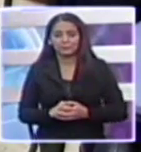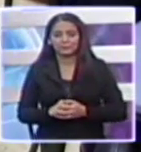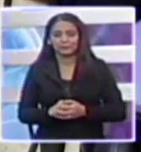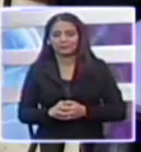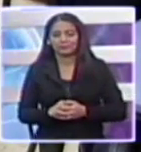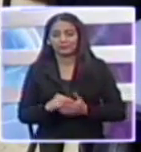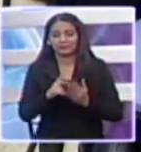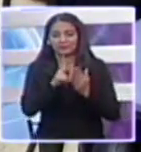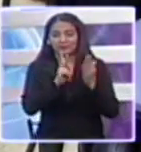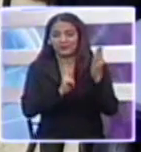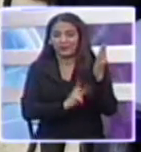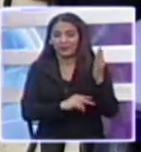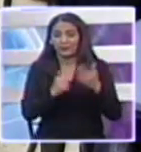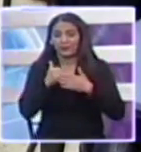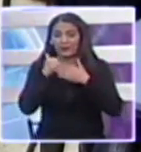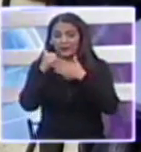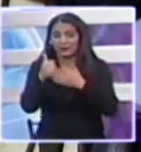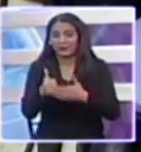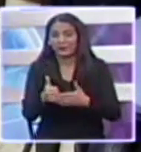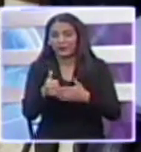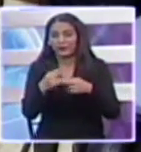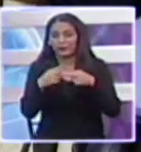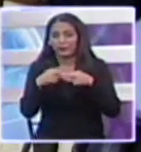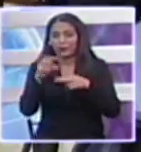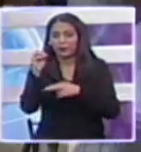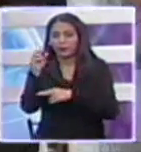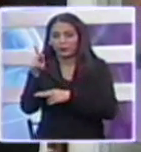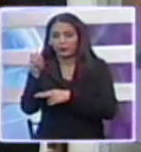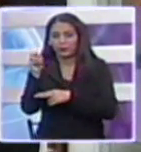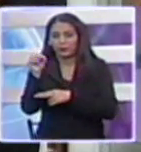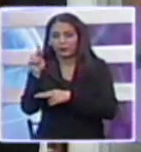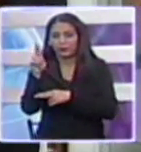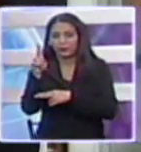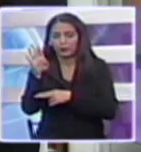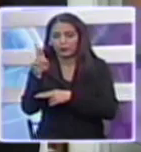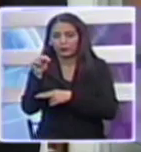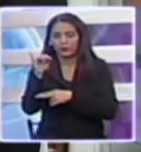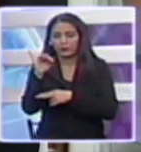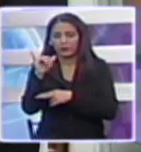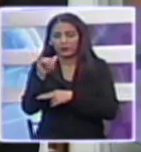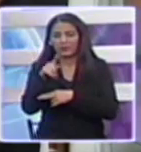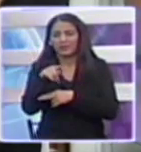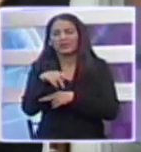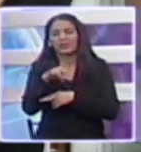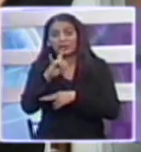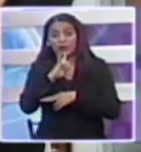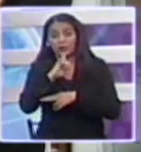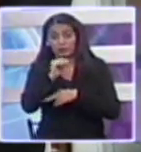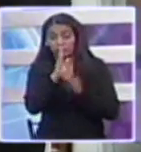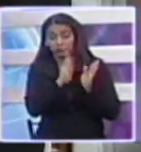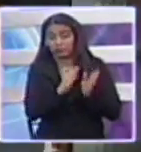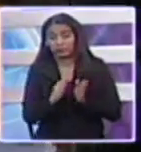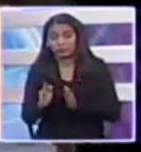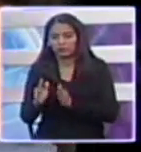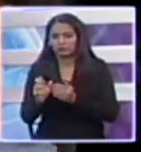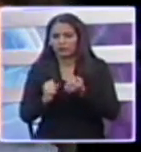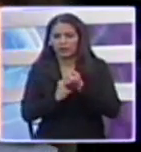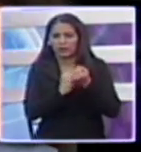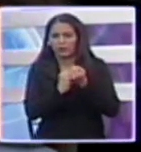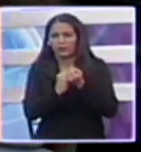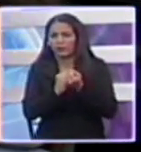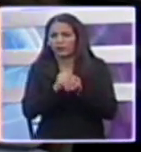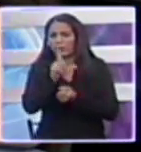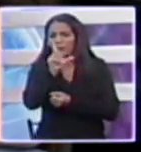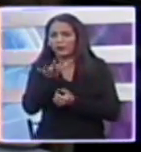El programa de ayuda financiera Opportunity, creado por el Departamento de Estado de Estados Unidos, busca apoyar económicamente a estudiantes en el proceso